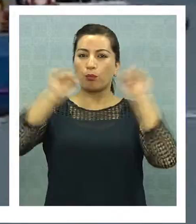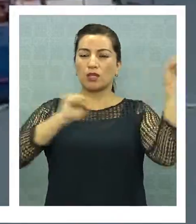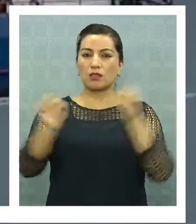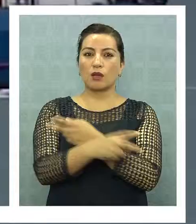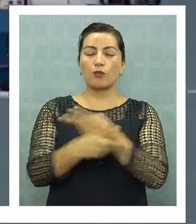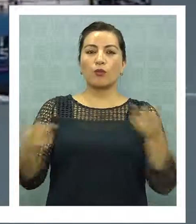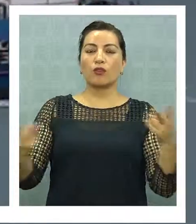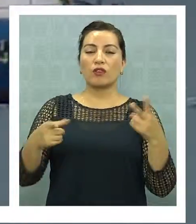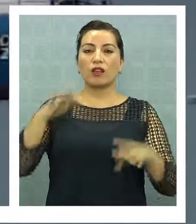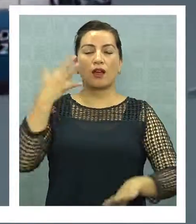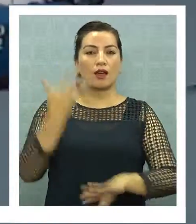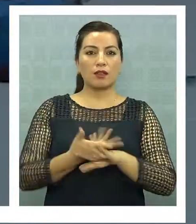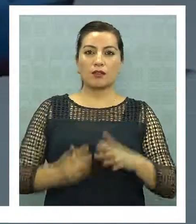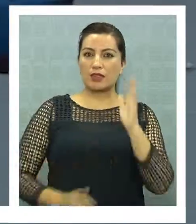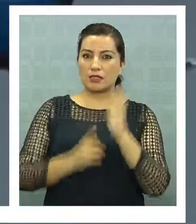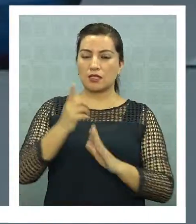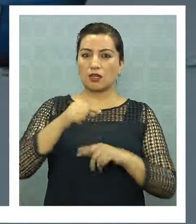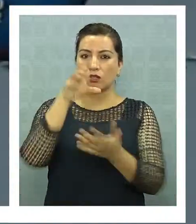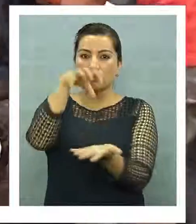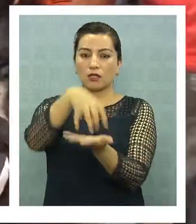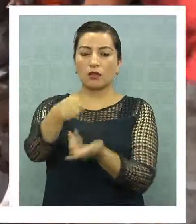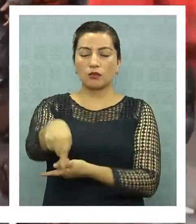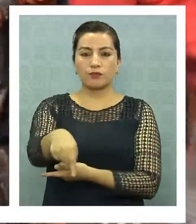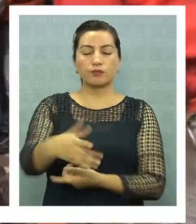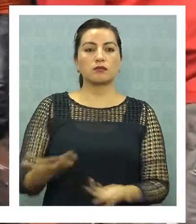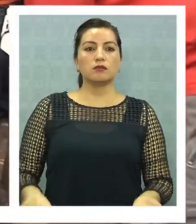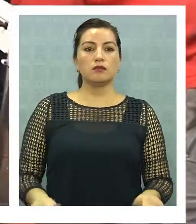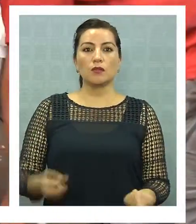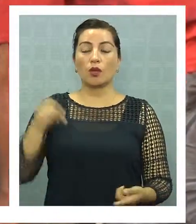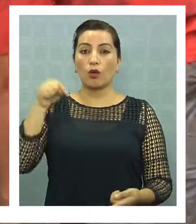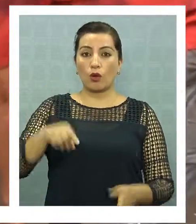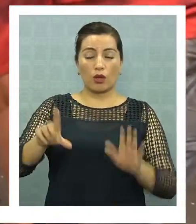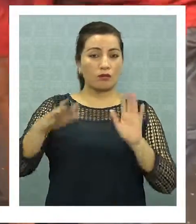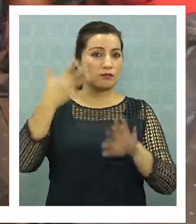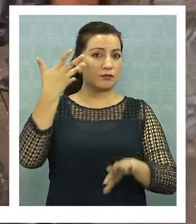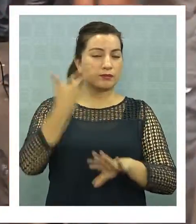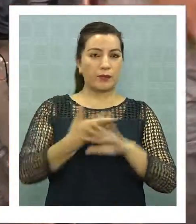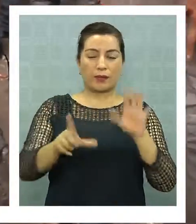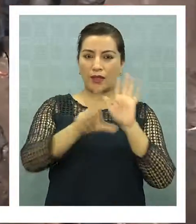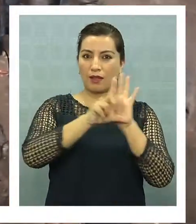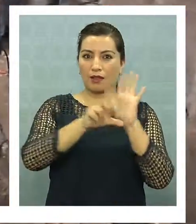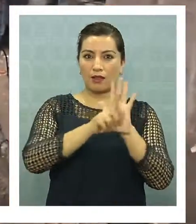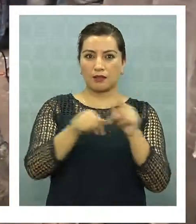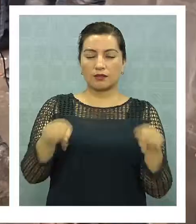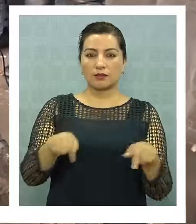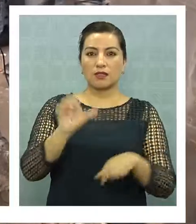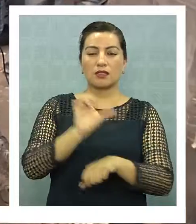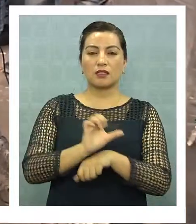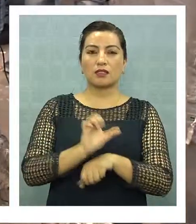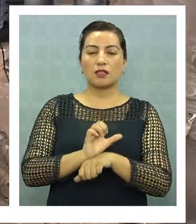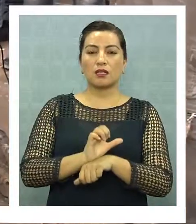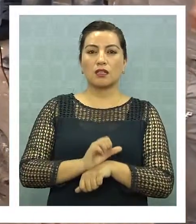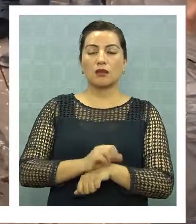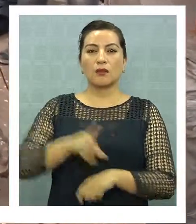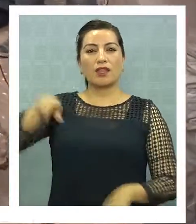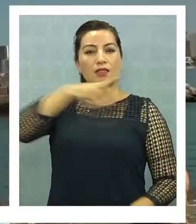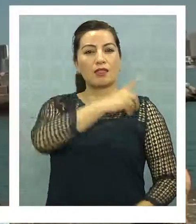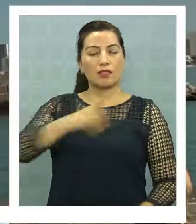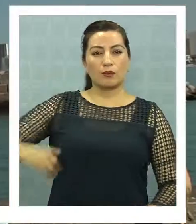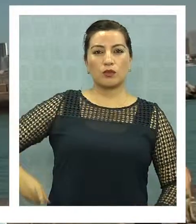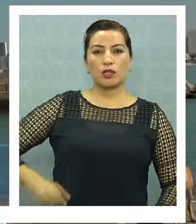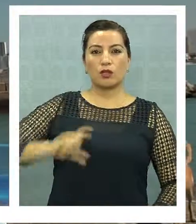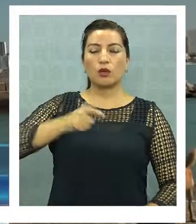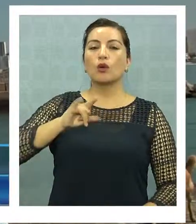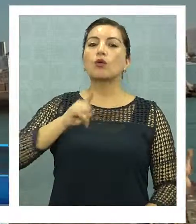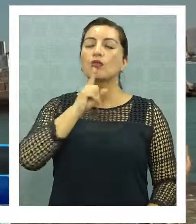apunten al desarrollo del sector. Hoy día la ley está en un estado en el cual a través del diputado Gutiérrez se introduce